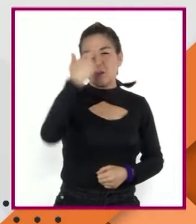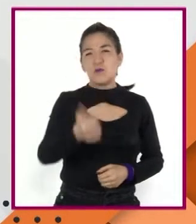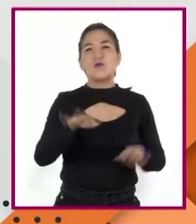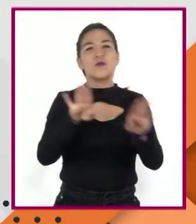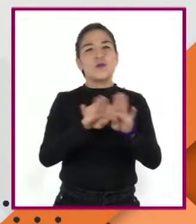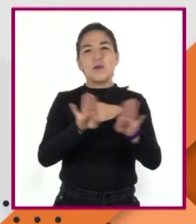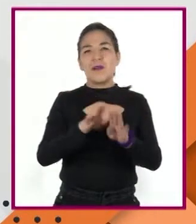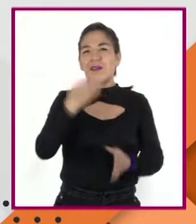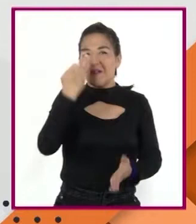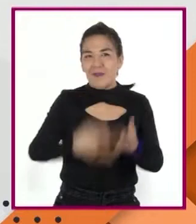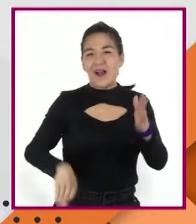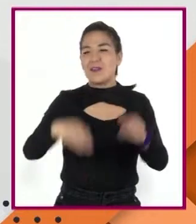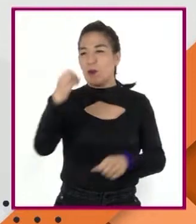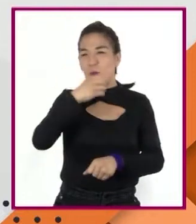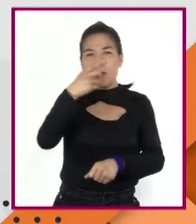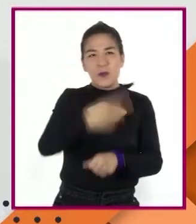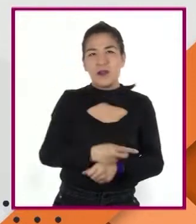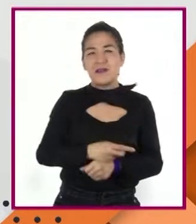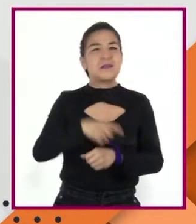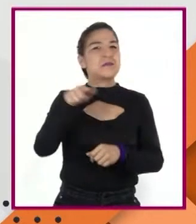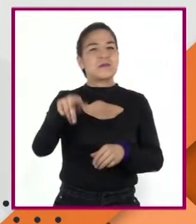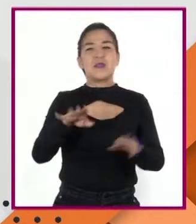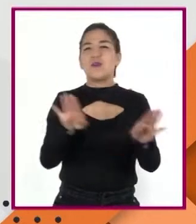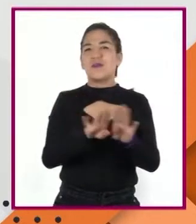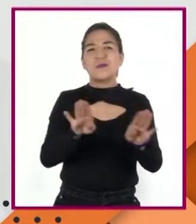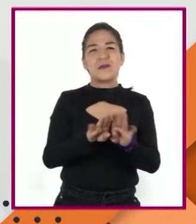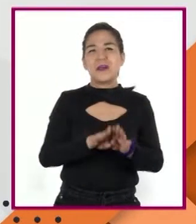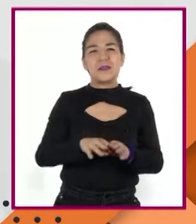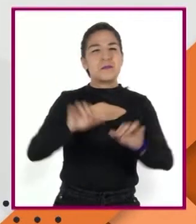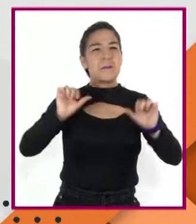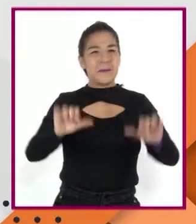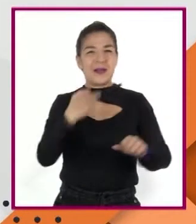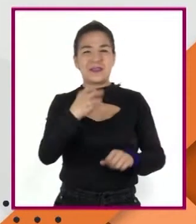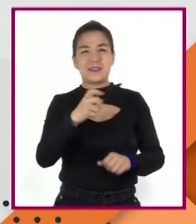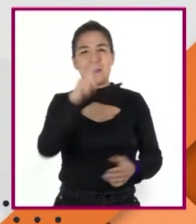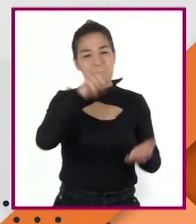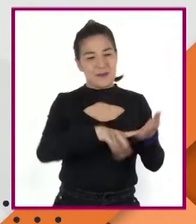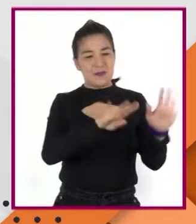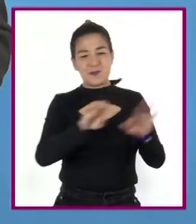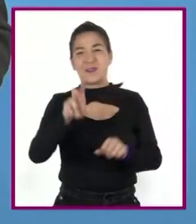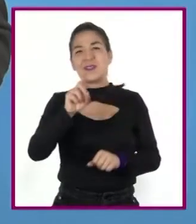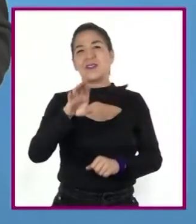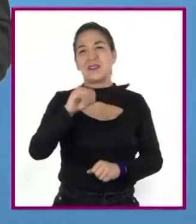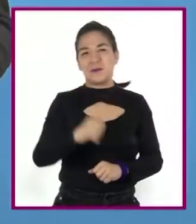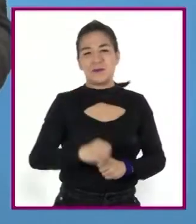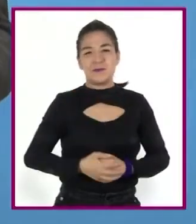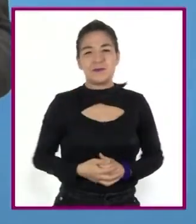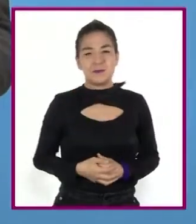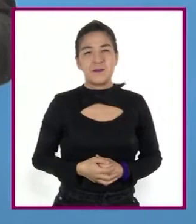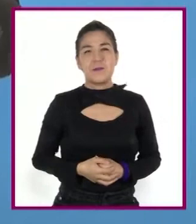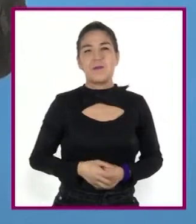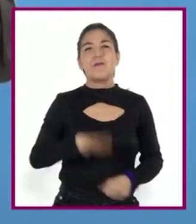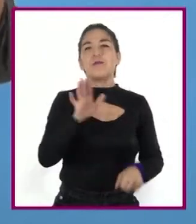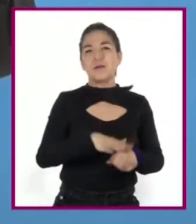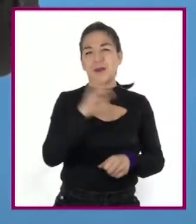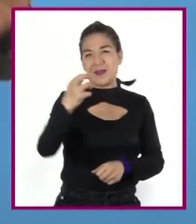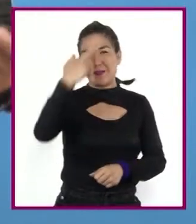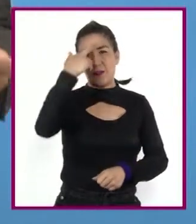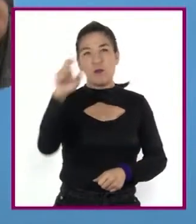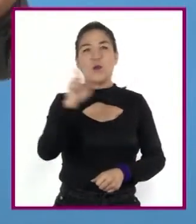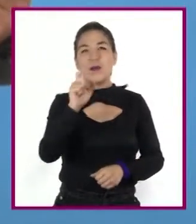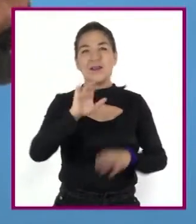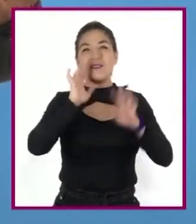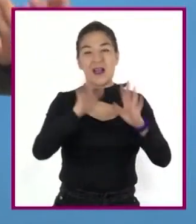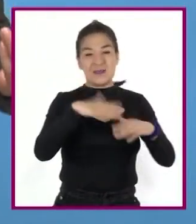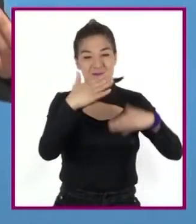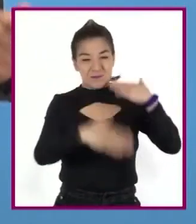una oportunidad real, no logró evitar el estallido de 1939. Por ello, Cuando se